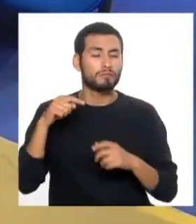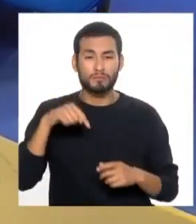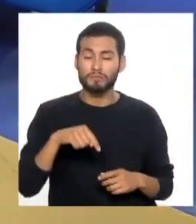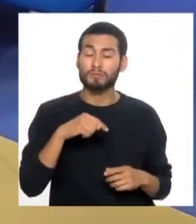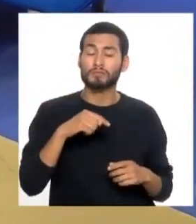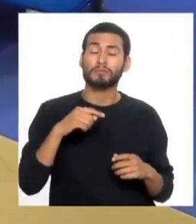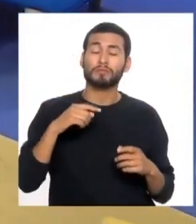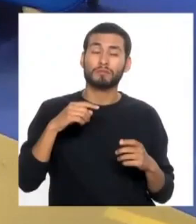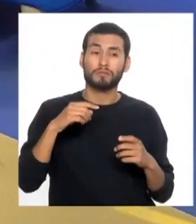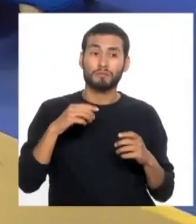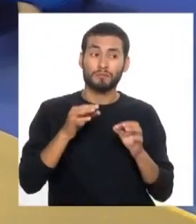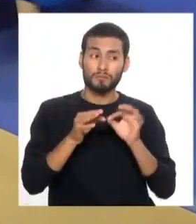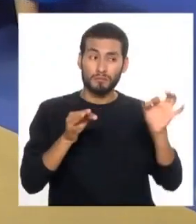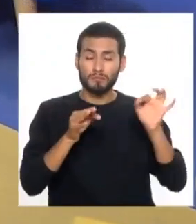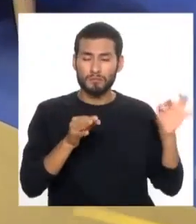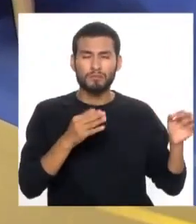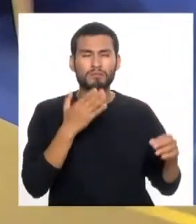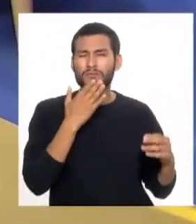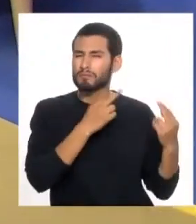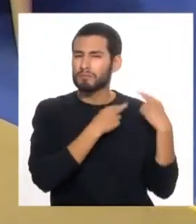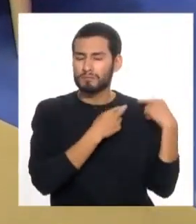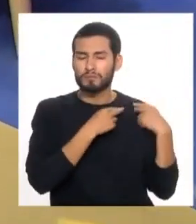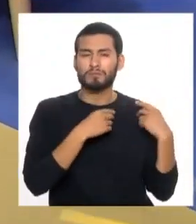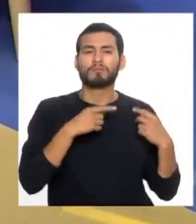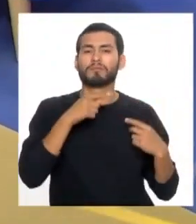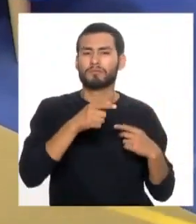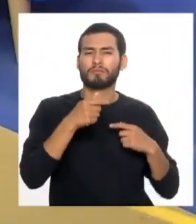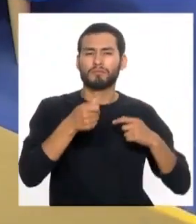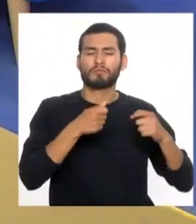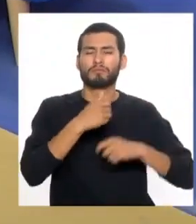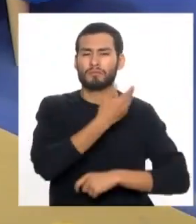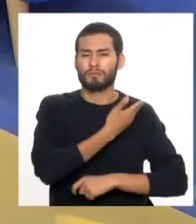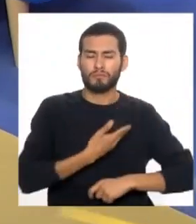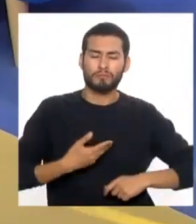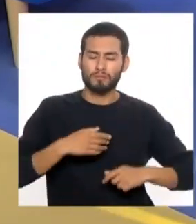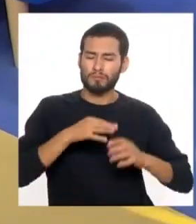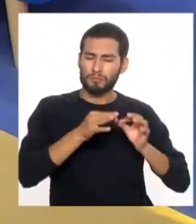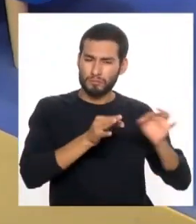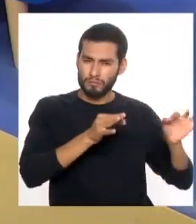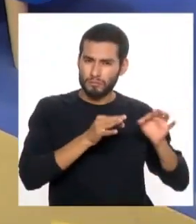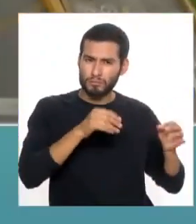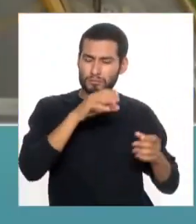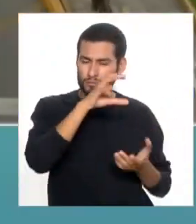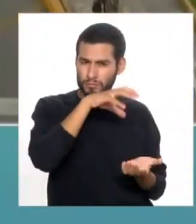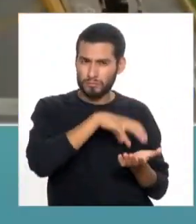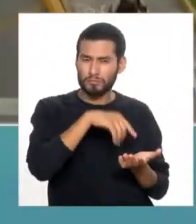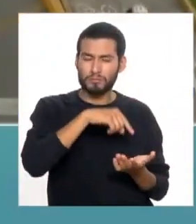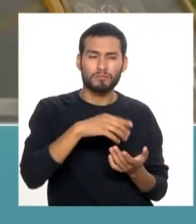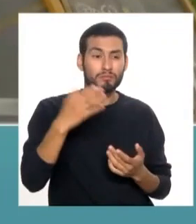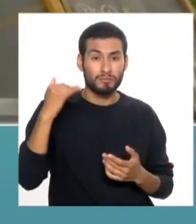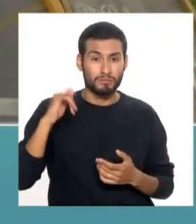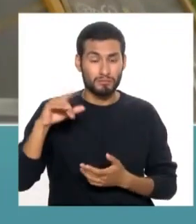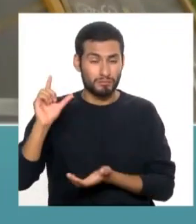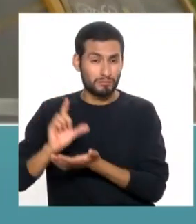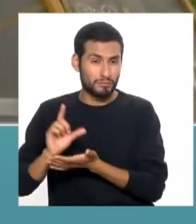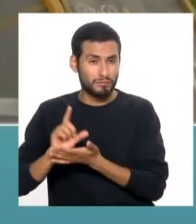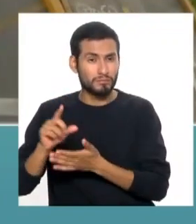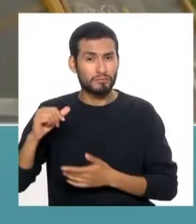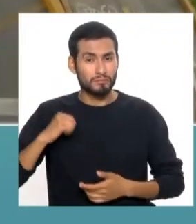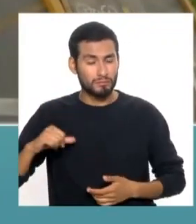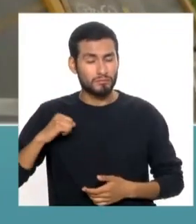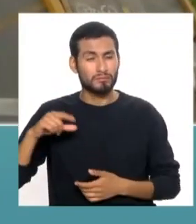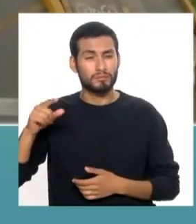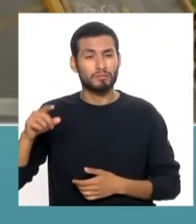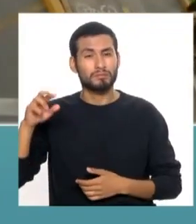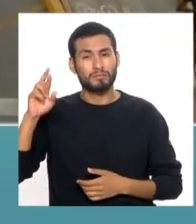ciudades, quien es responsable es el gobierno local, no la provincia, como era antes en el caso de Lima. Antes la municipalidad de